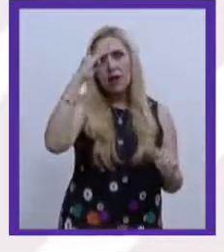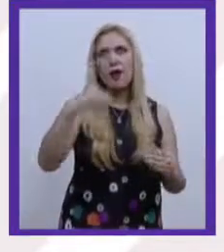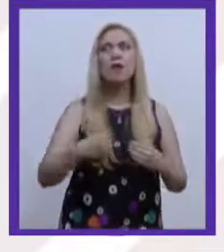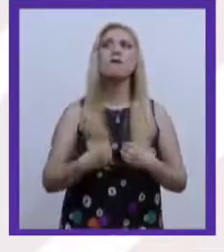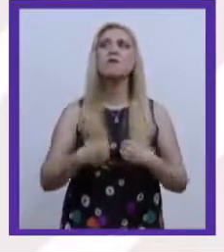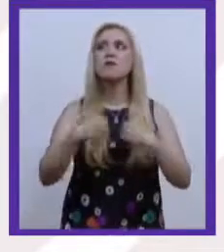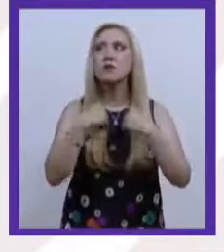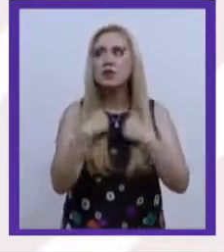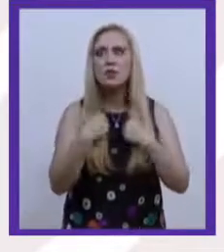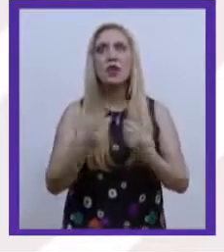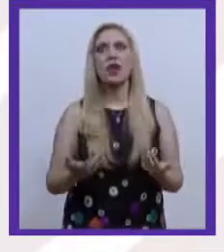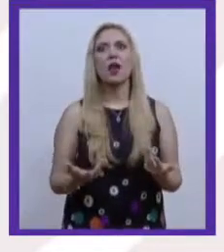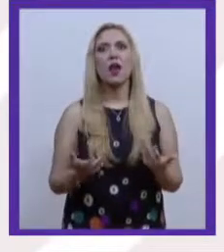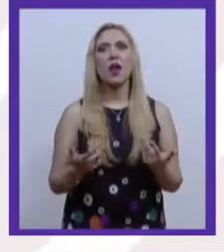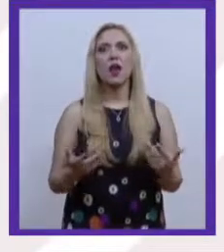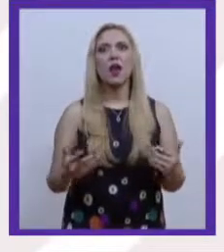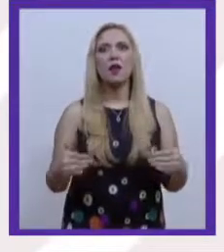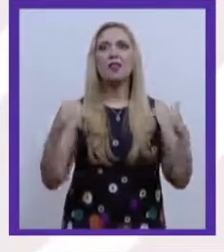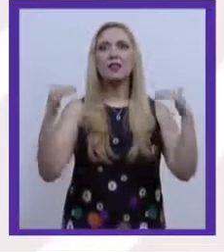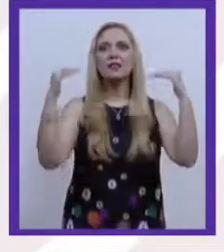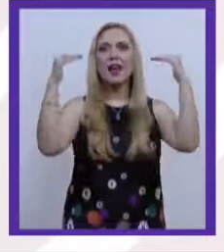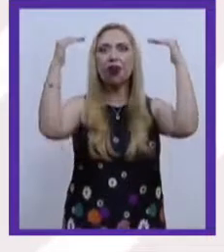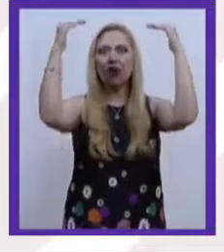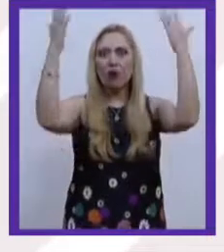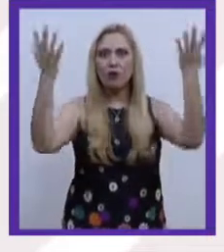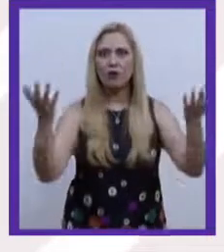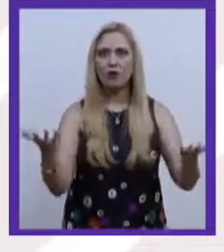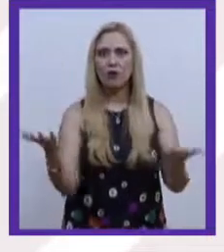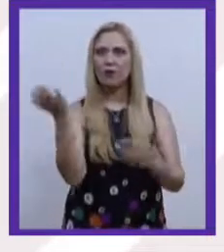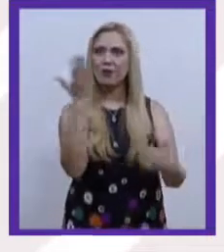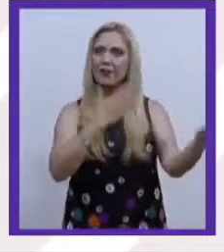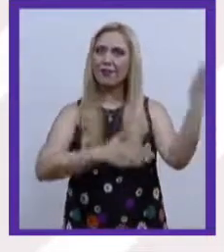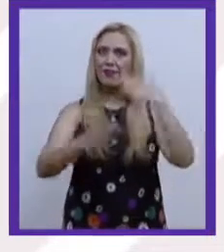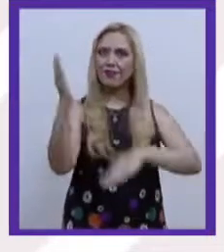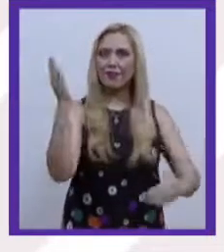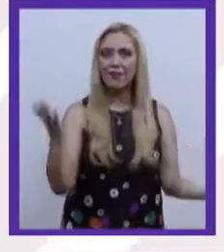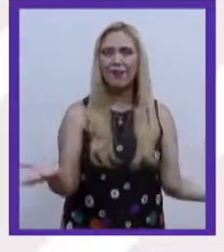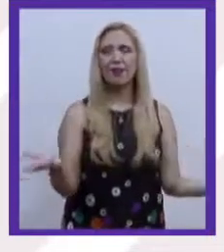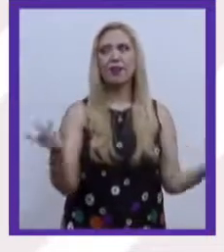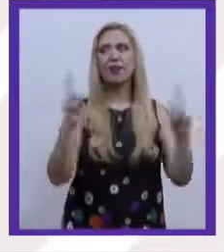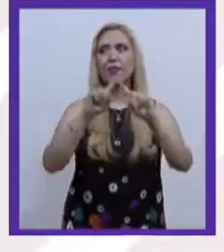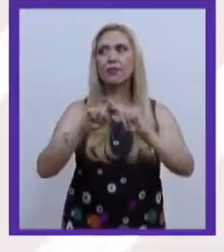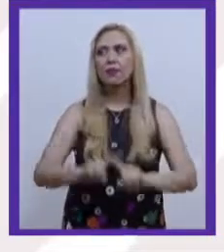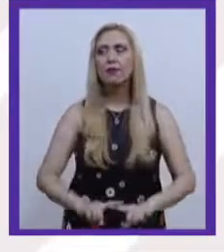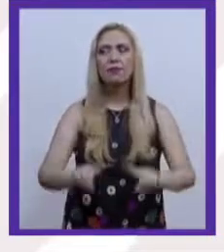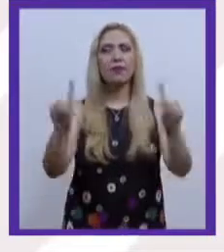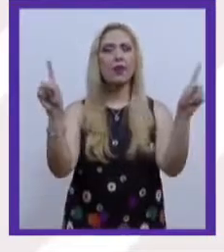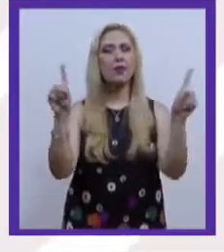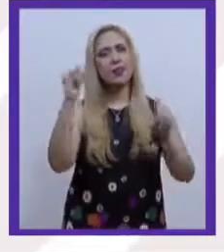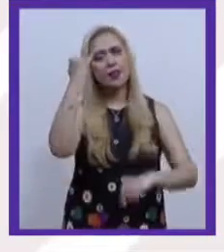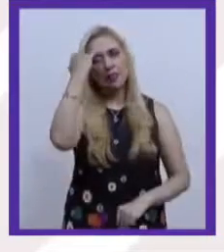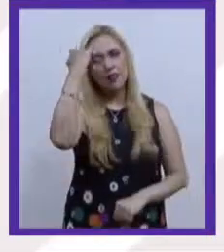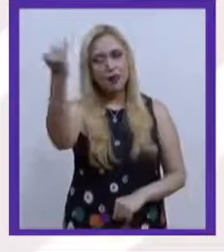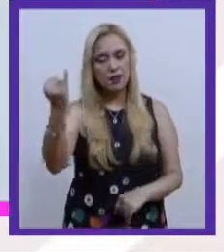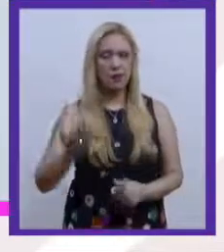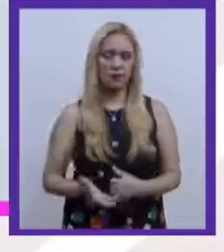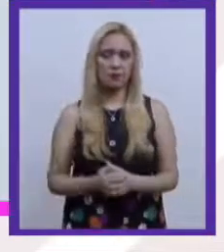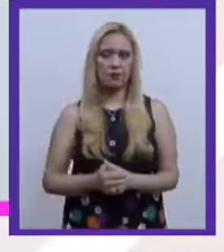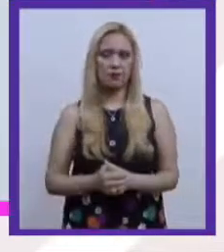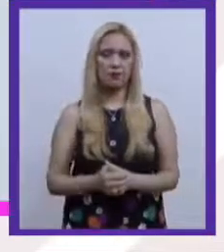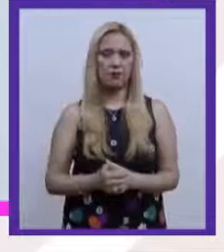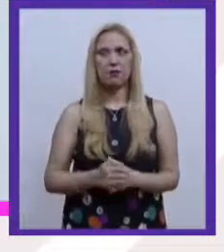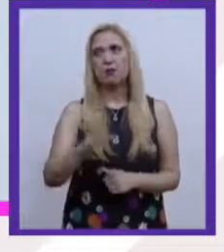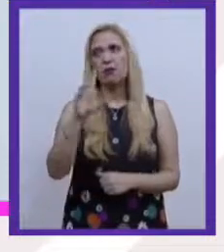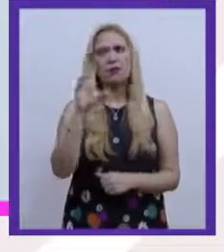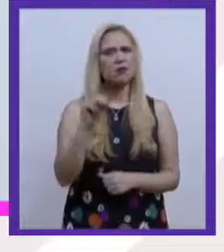de pensar el desarrollo humano, digamos, y el cuidado humano de otra manera. Entonces, no